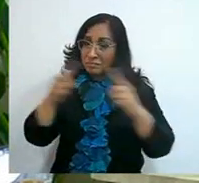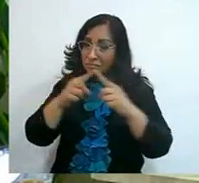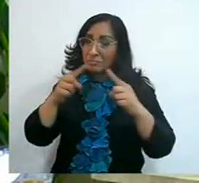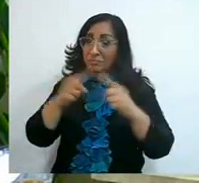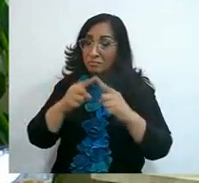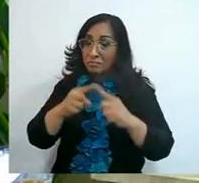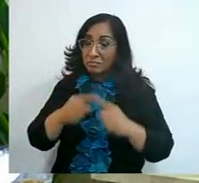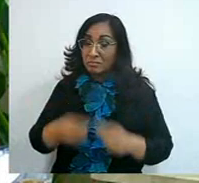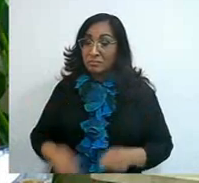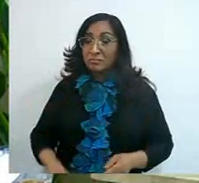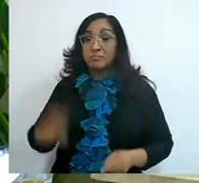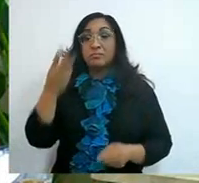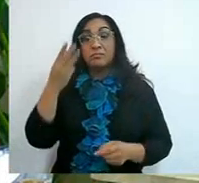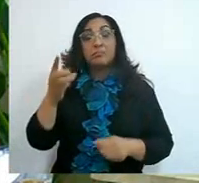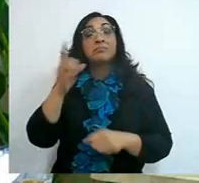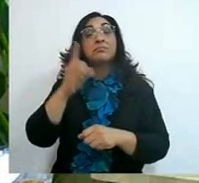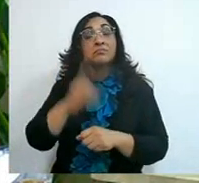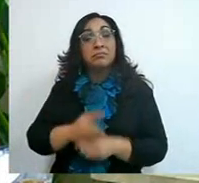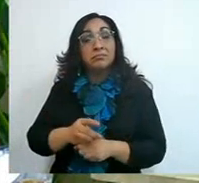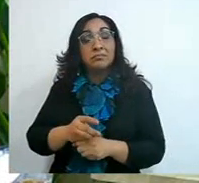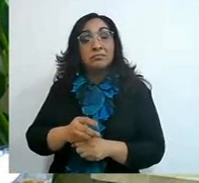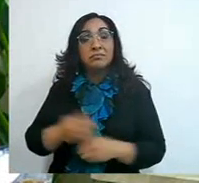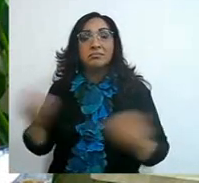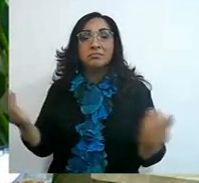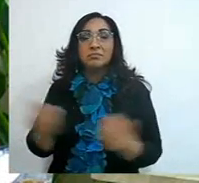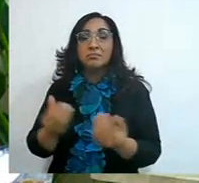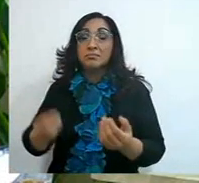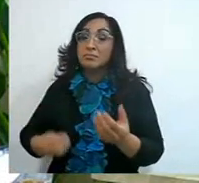y que en 3 días lo reedificaría.